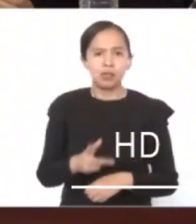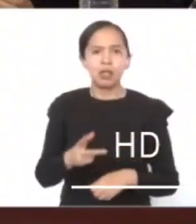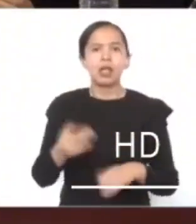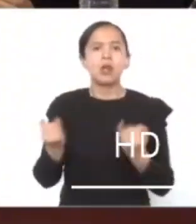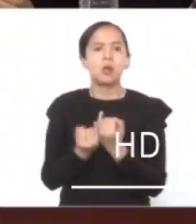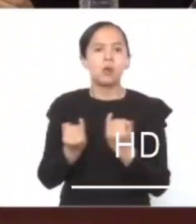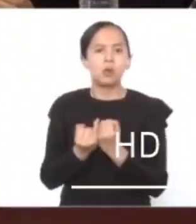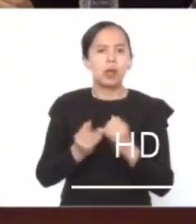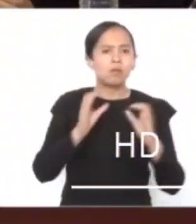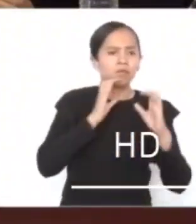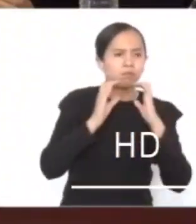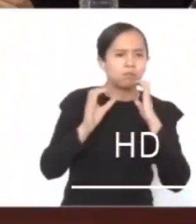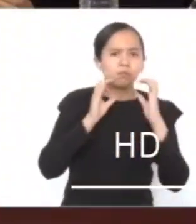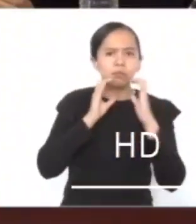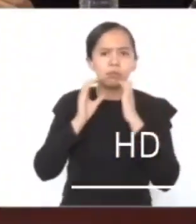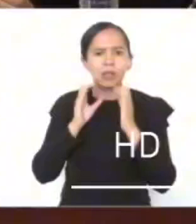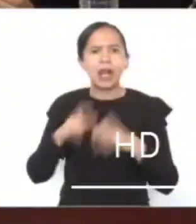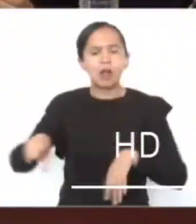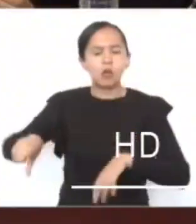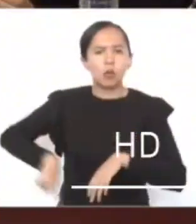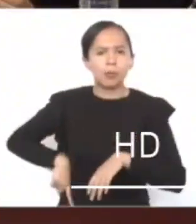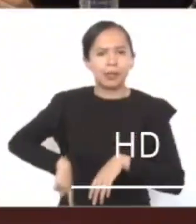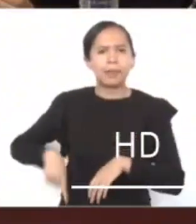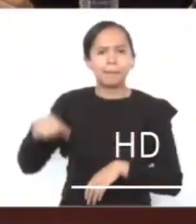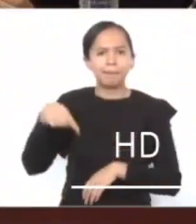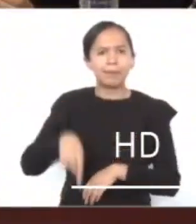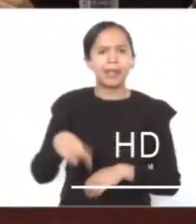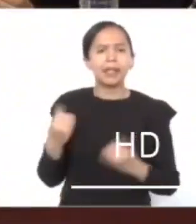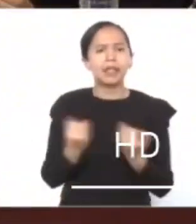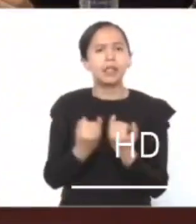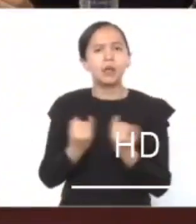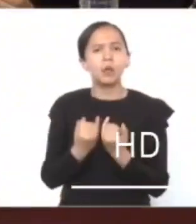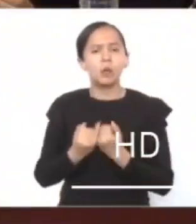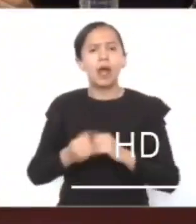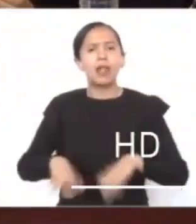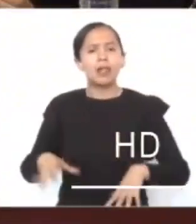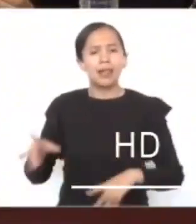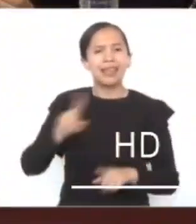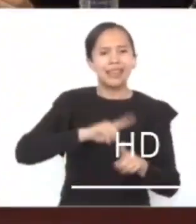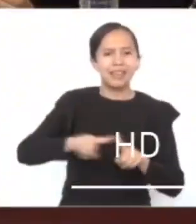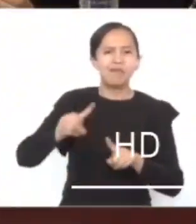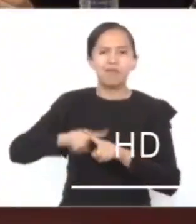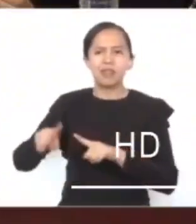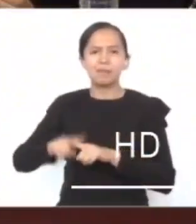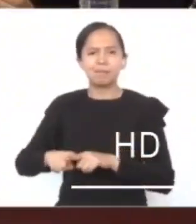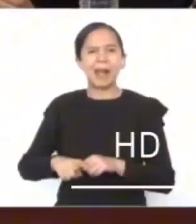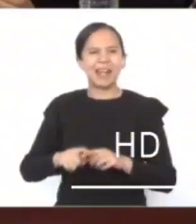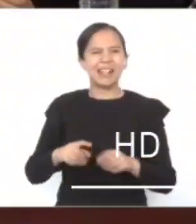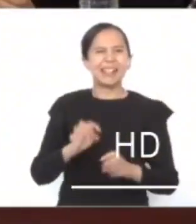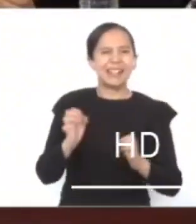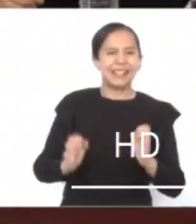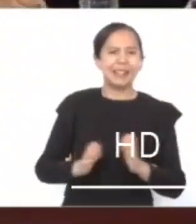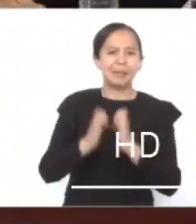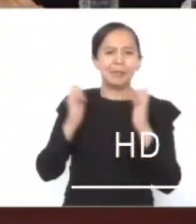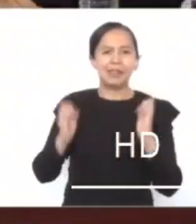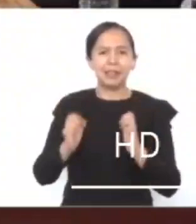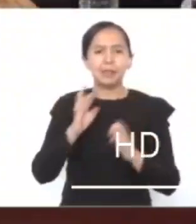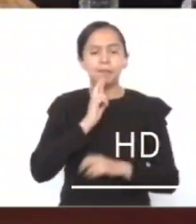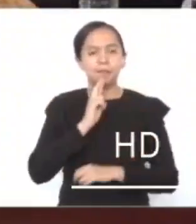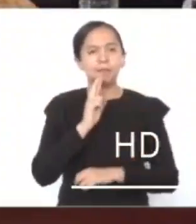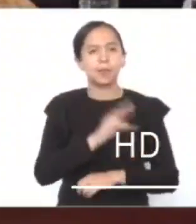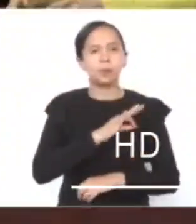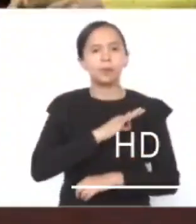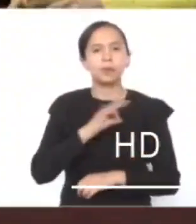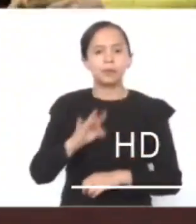comunicación y respuesta del gobierno capitalino y cuerpos de emergencia en caso de sismo, así como la evaluación